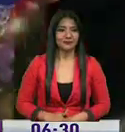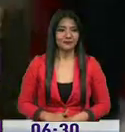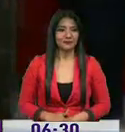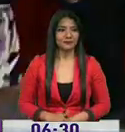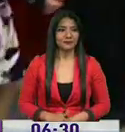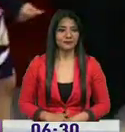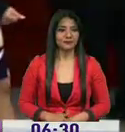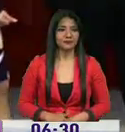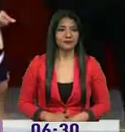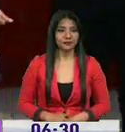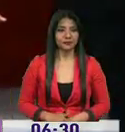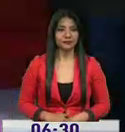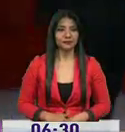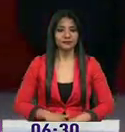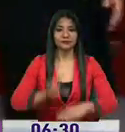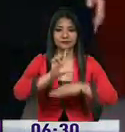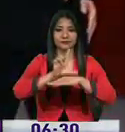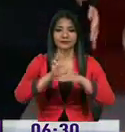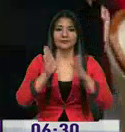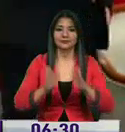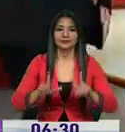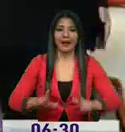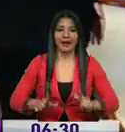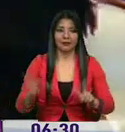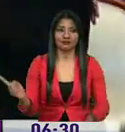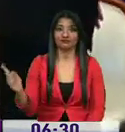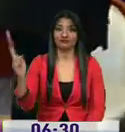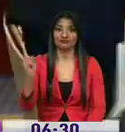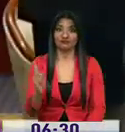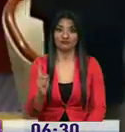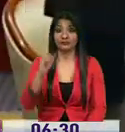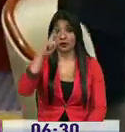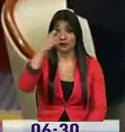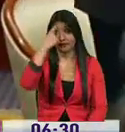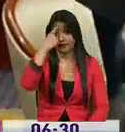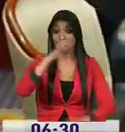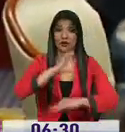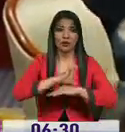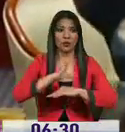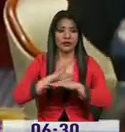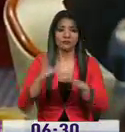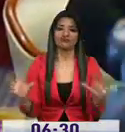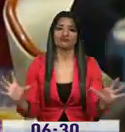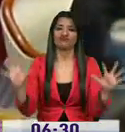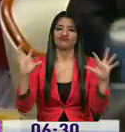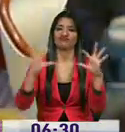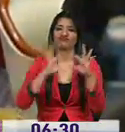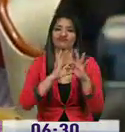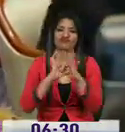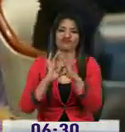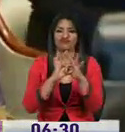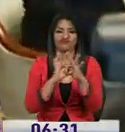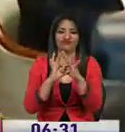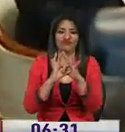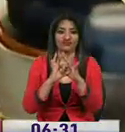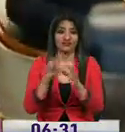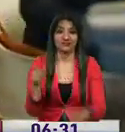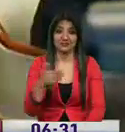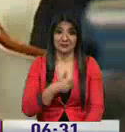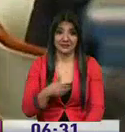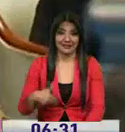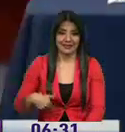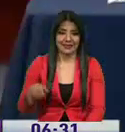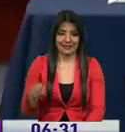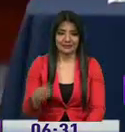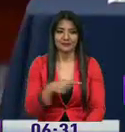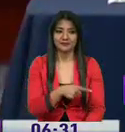Licenciado Lenín Moreno Garcés. El gobierno ecuatoriano refresca sus relaciones diplomáticas. En esa línea, el presidente Lenín Moreno y el